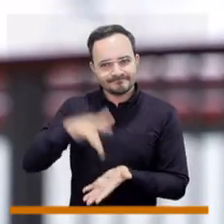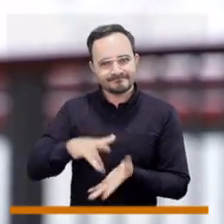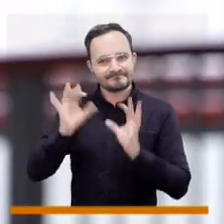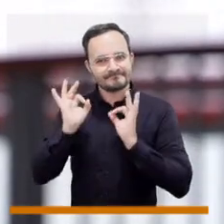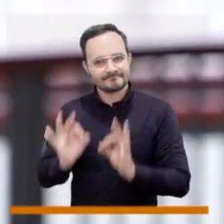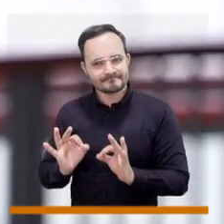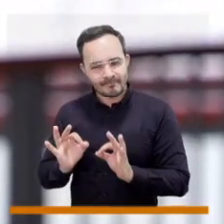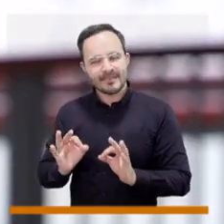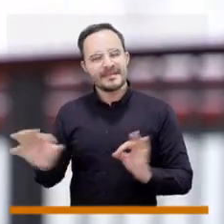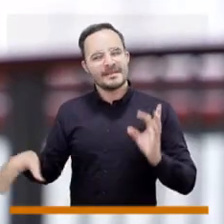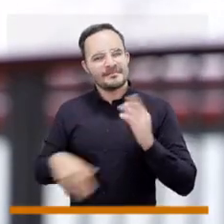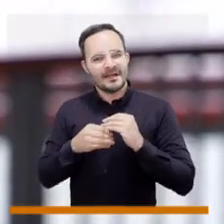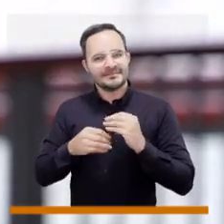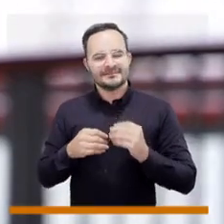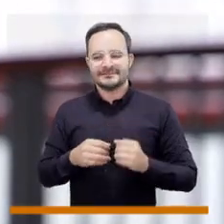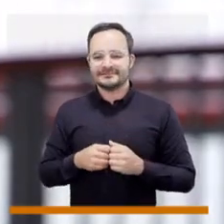por